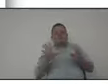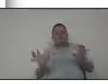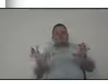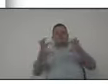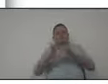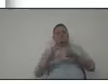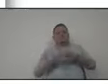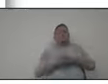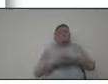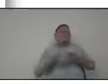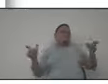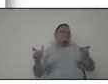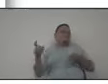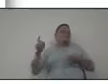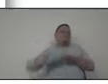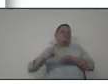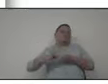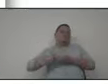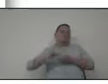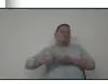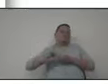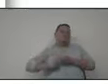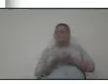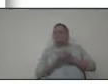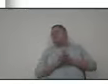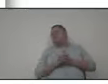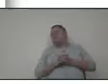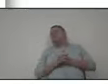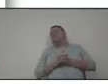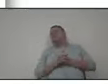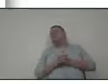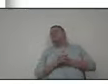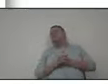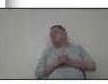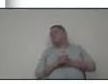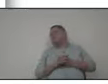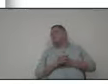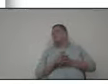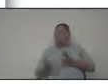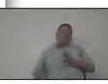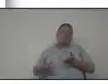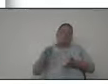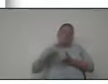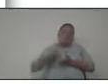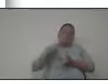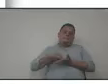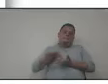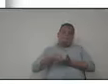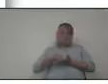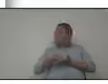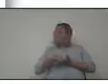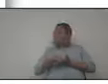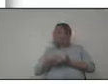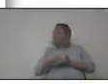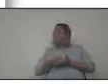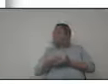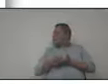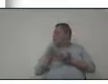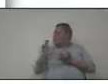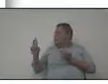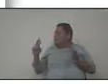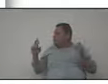la mayor parte de Capresoca. En la población que aporta, la población contributiva, miramos la